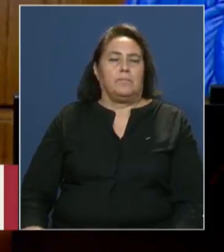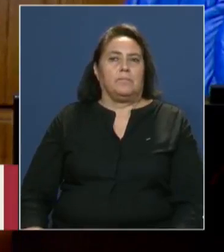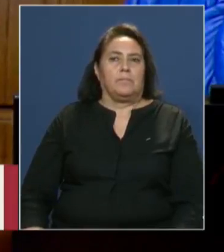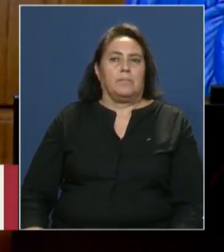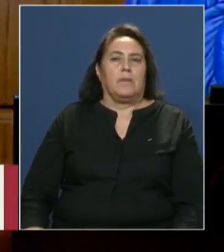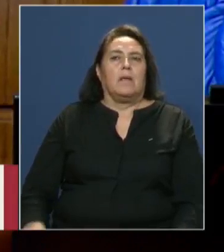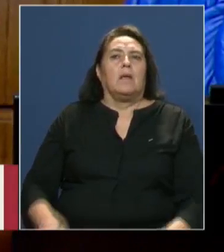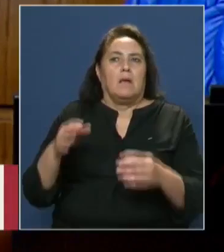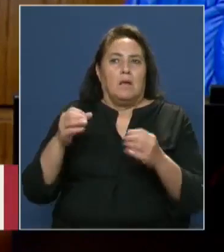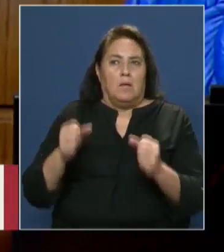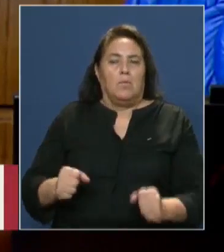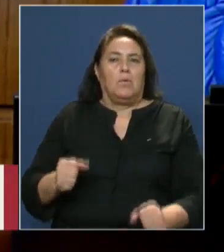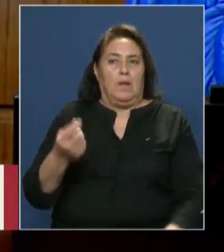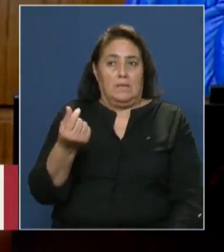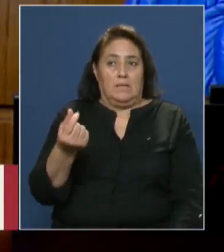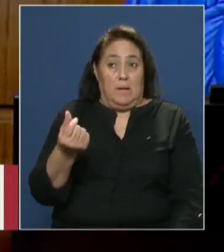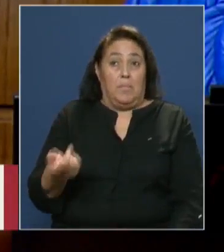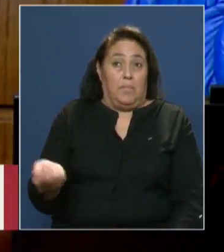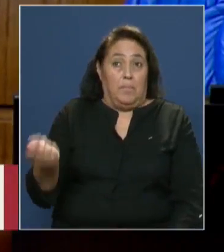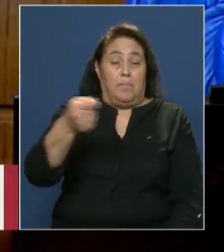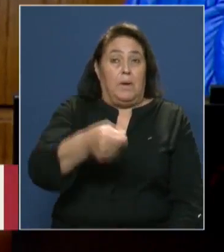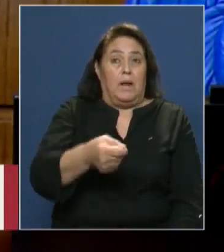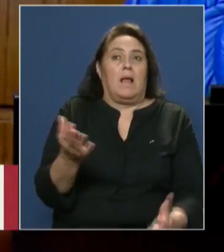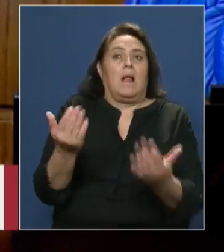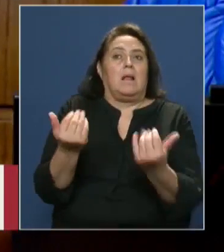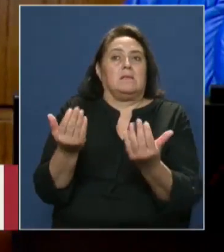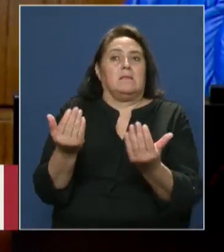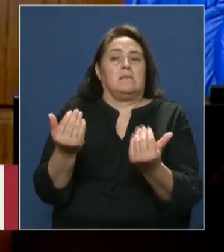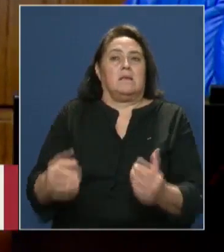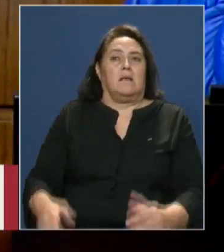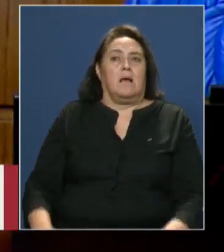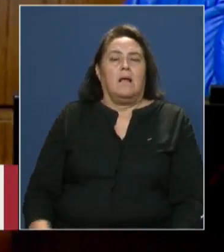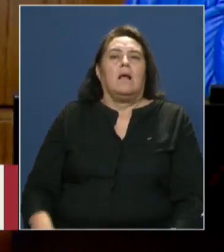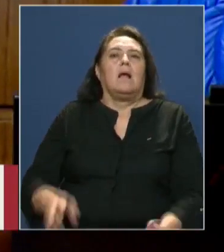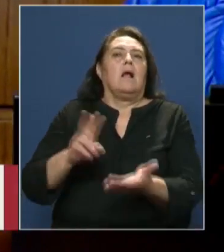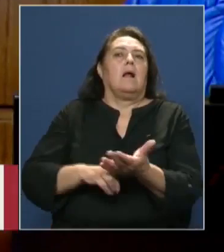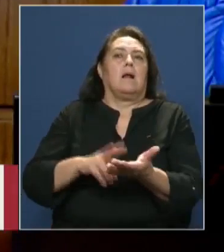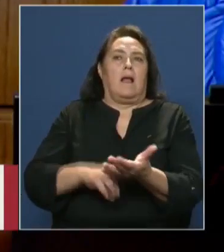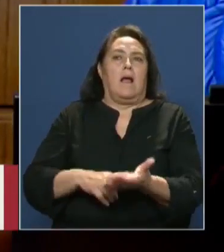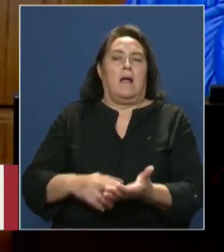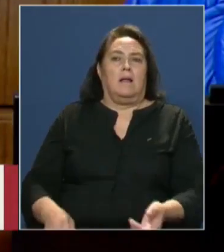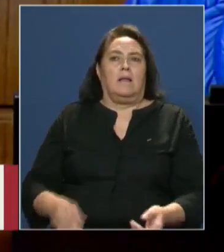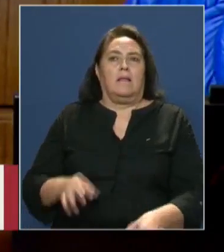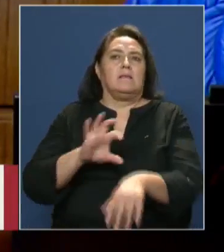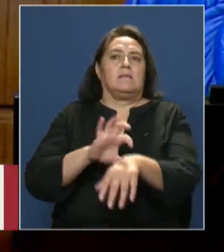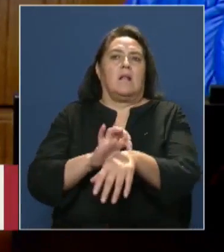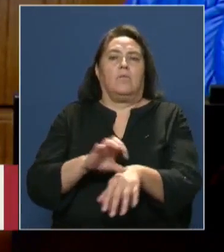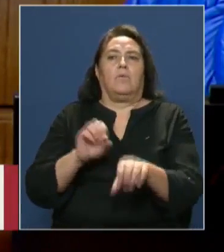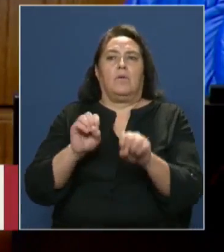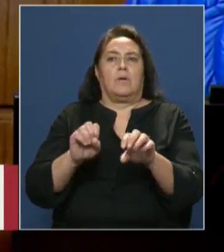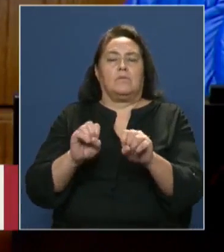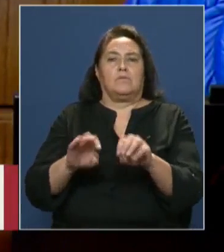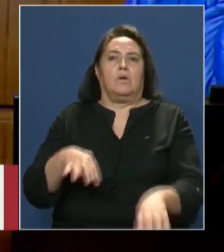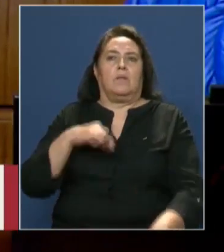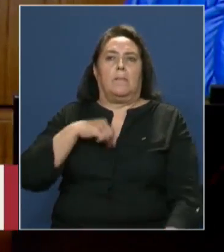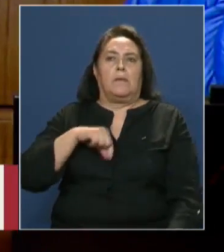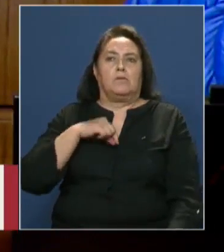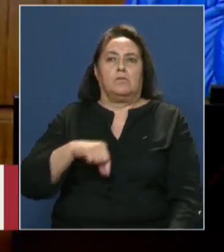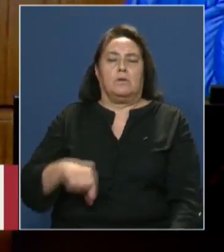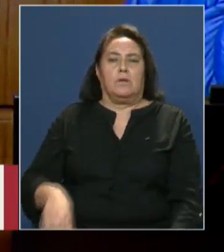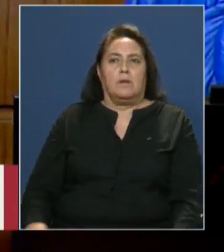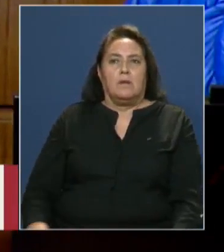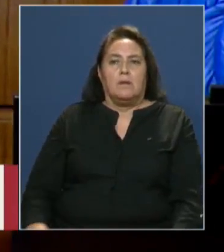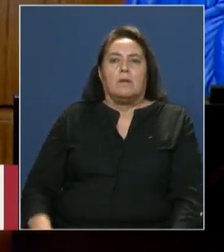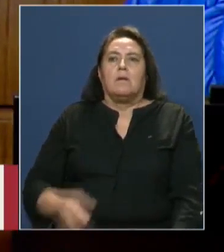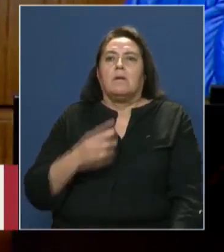y poder destinar esos recursos a necesidades reales de salud, de educación, de pensiones,